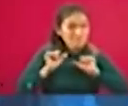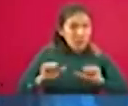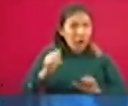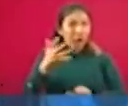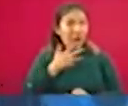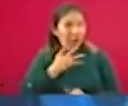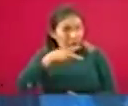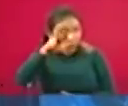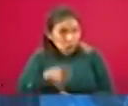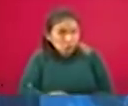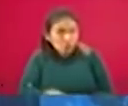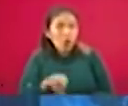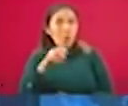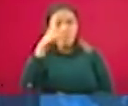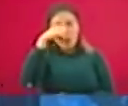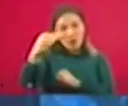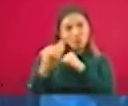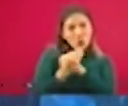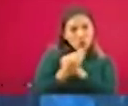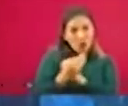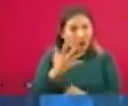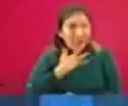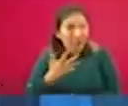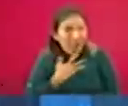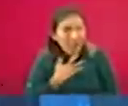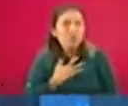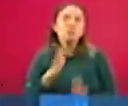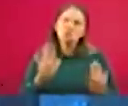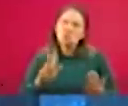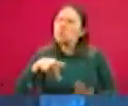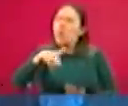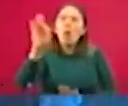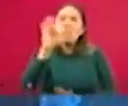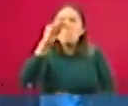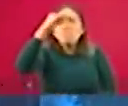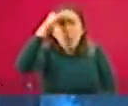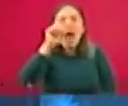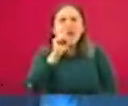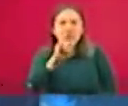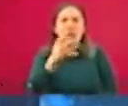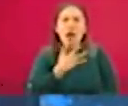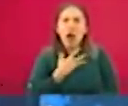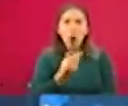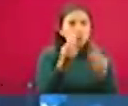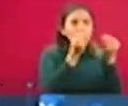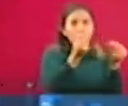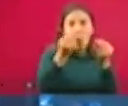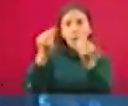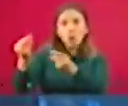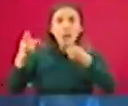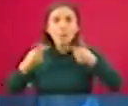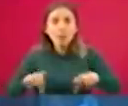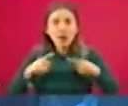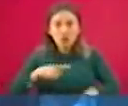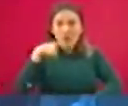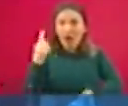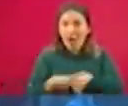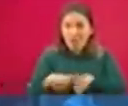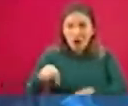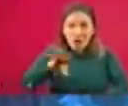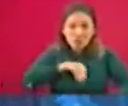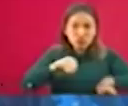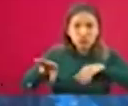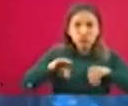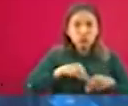gusto, con estos pormenores técnicos que yo creo que en otras épocas no se ponían al acceso del público.